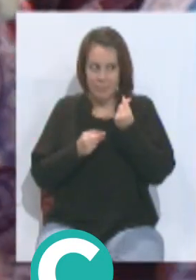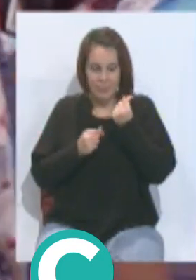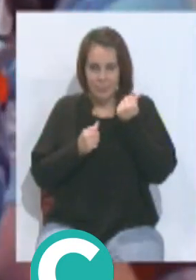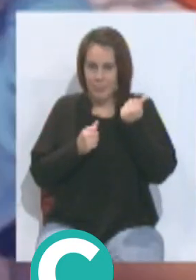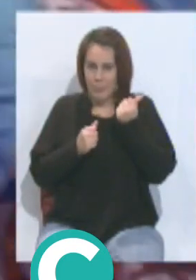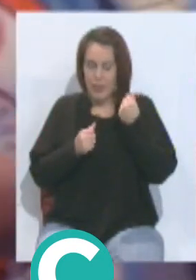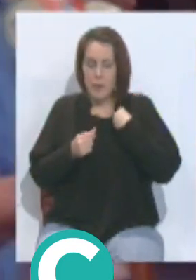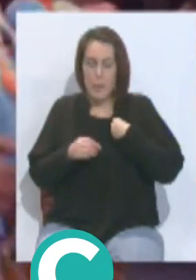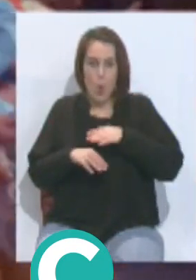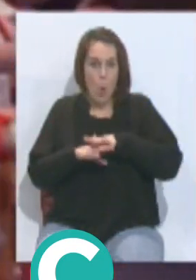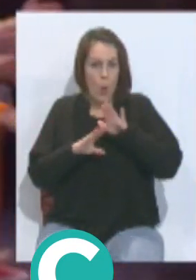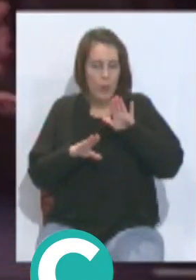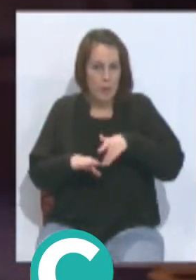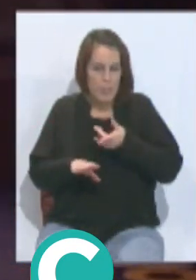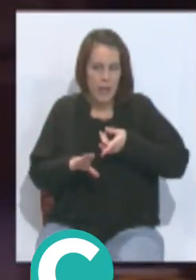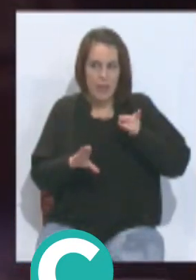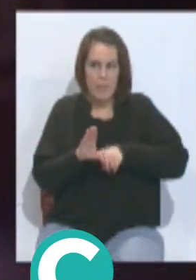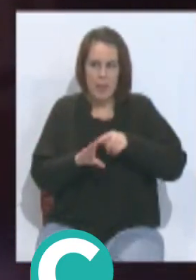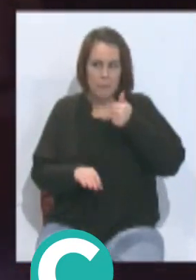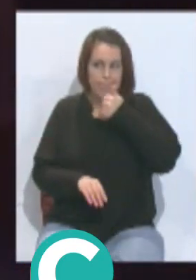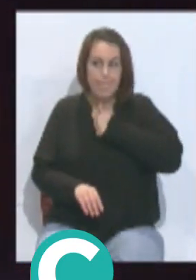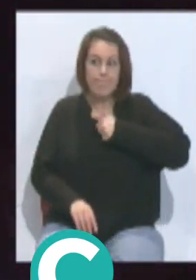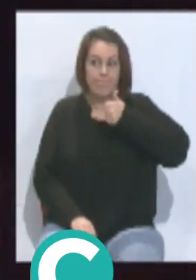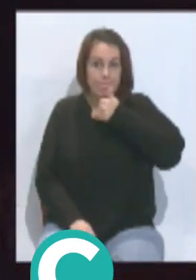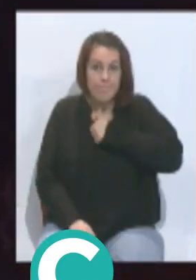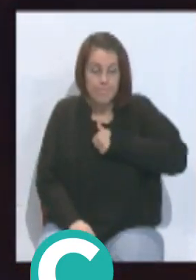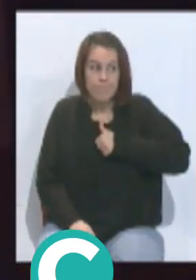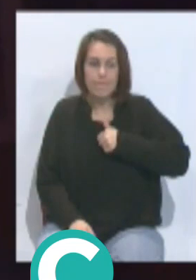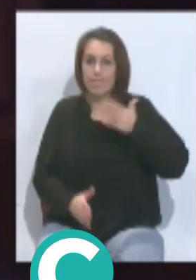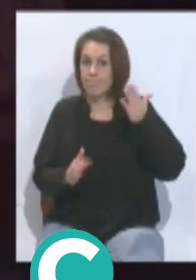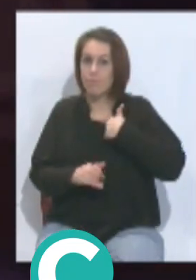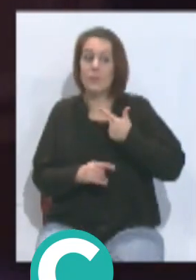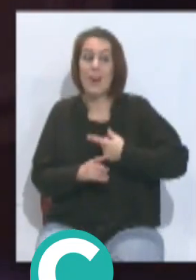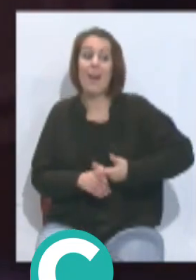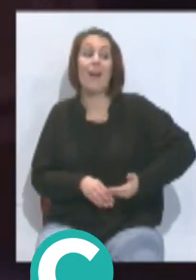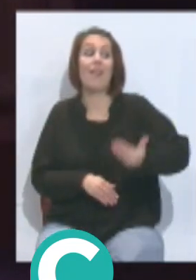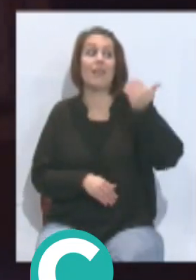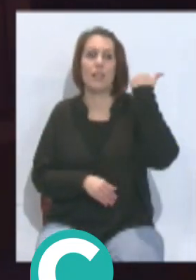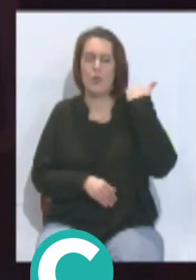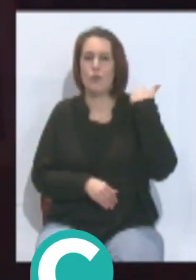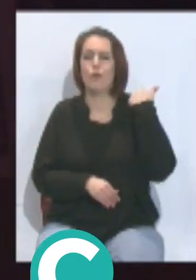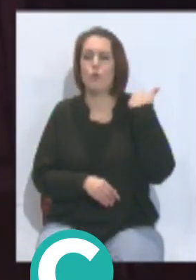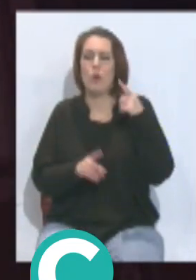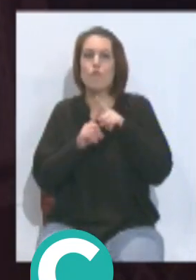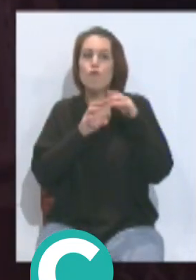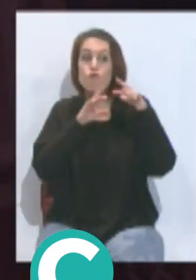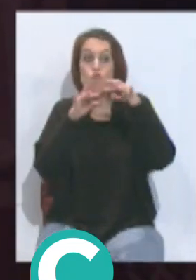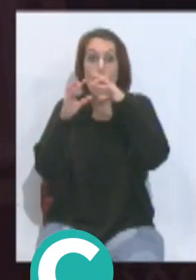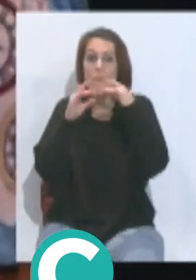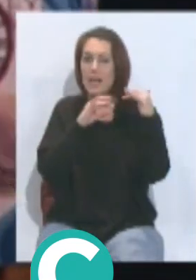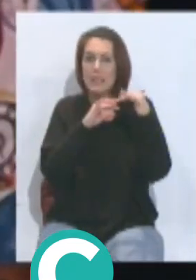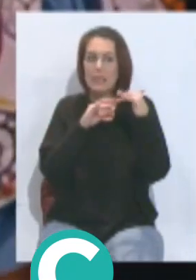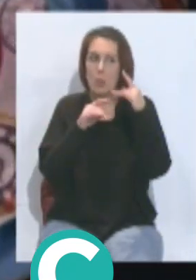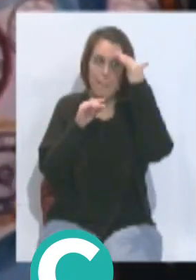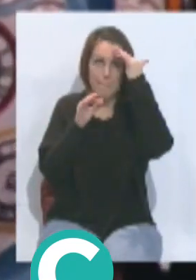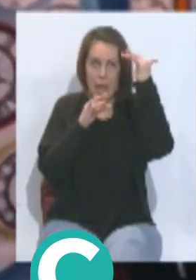nos dejaron en esa última participación con Los Impacientes y con la anterior también, con aquellas nubes, ¿no?,